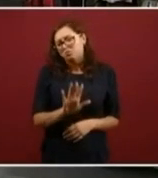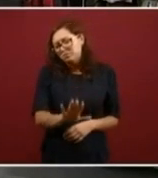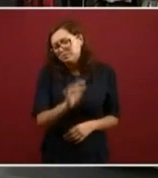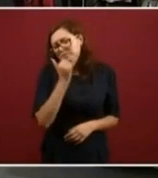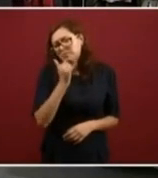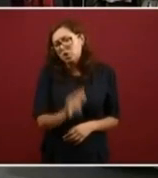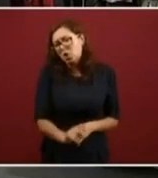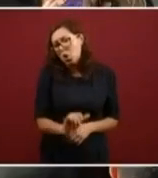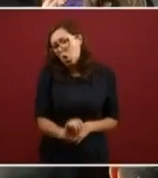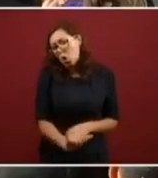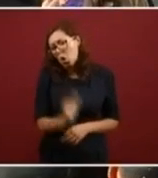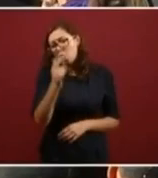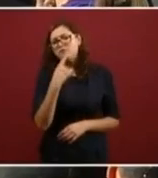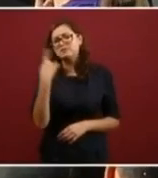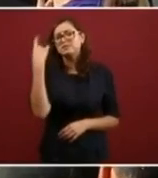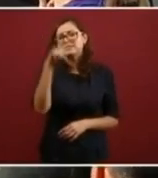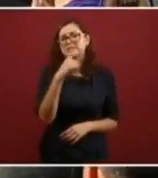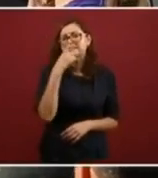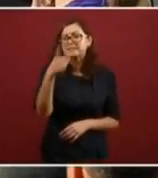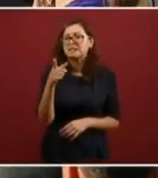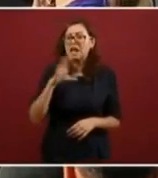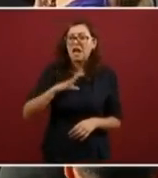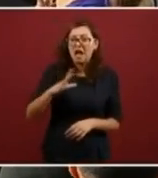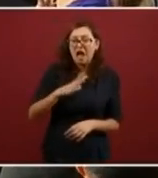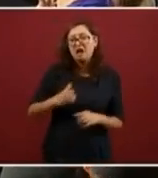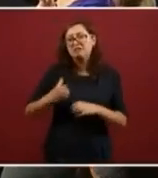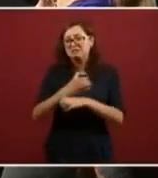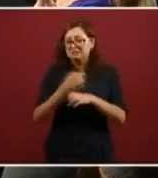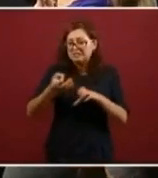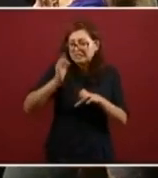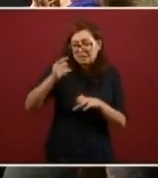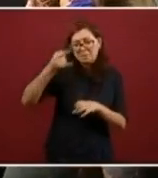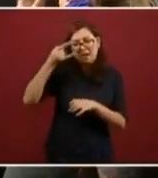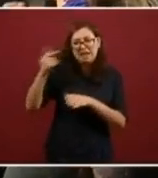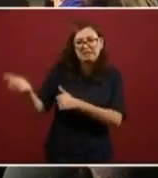contrabando clandestino de café. ¿Tienen ustedes alguna cifra?